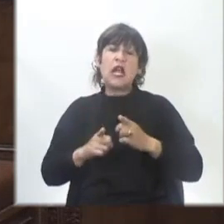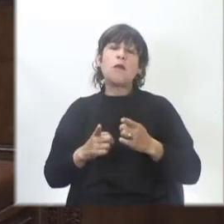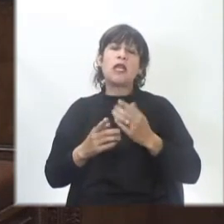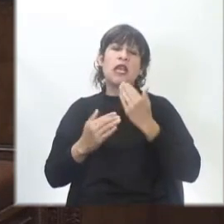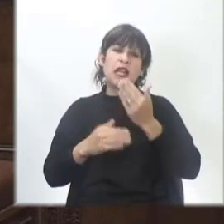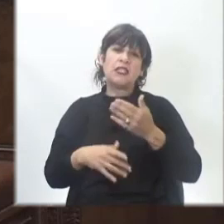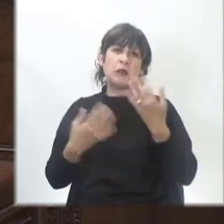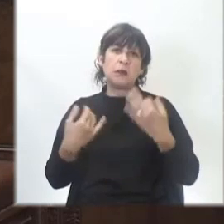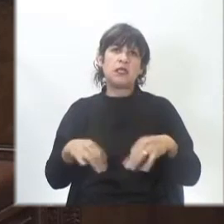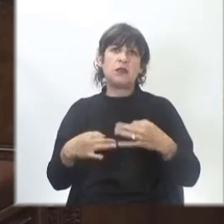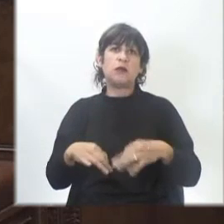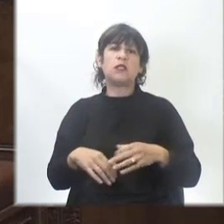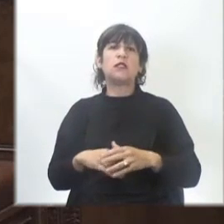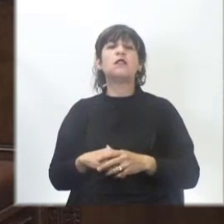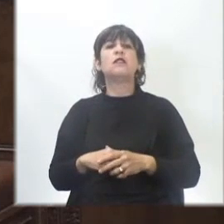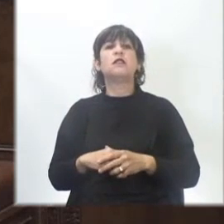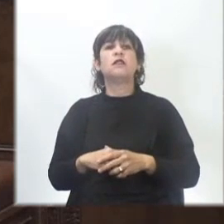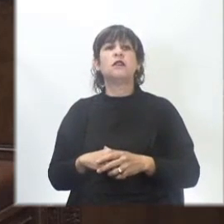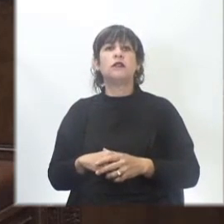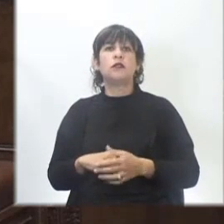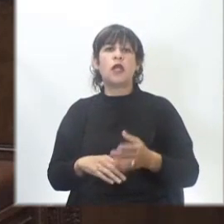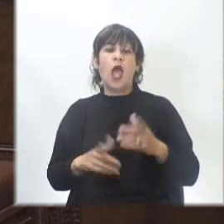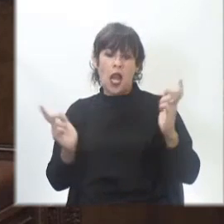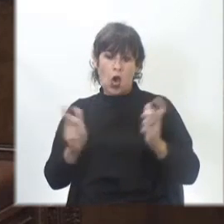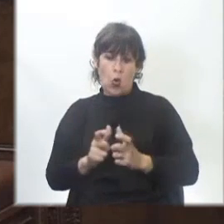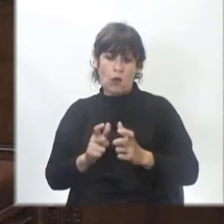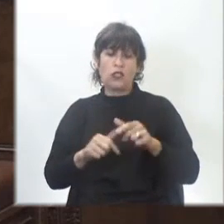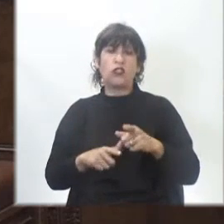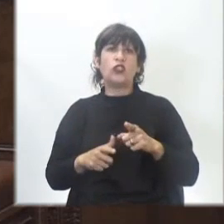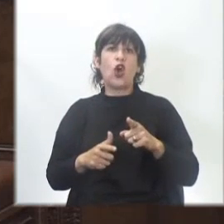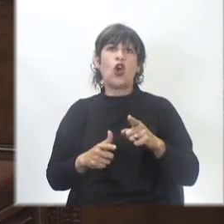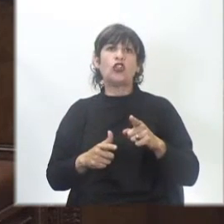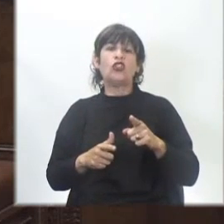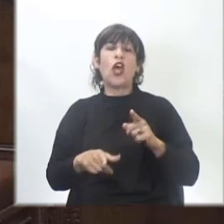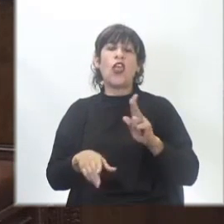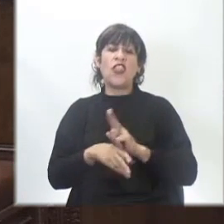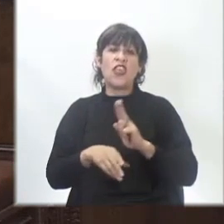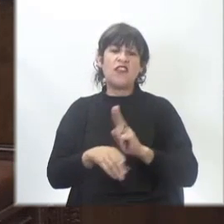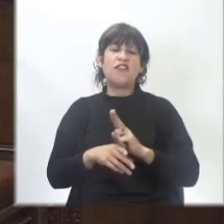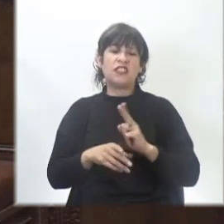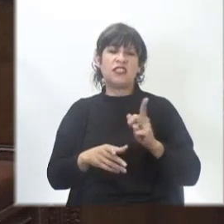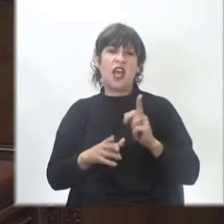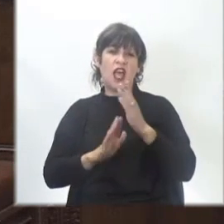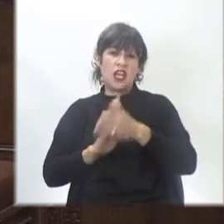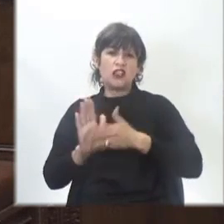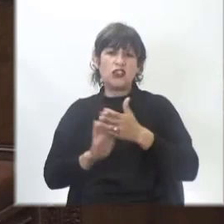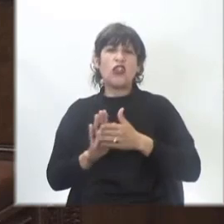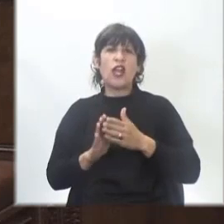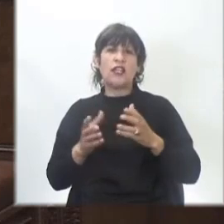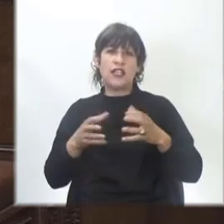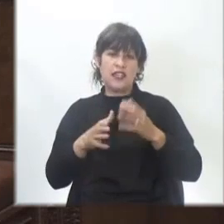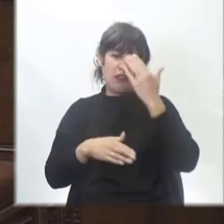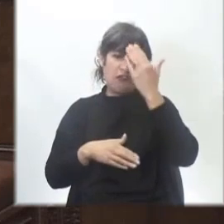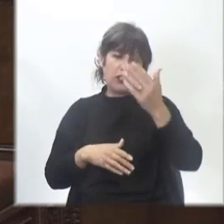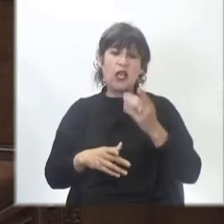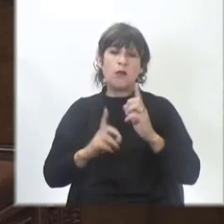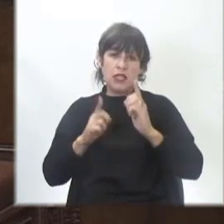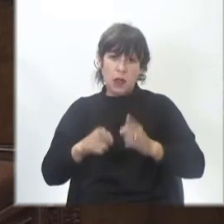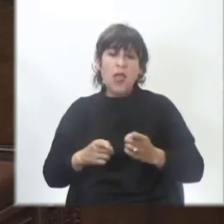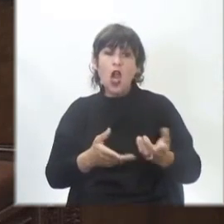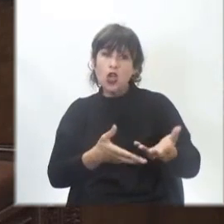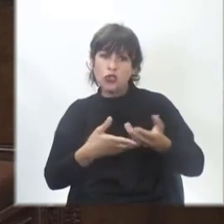especialmente a la Comisión de Defensa Nacional del Frente Amplio, que también nos ha ayudado, nos